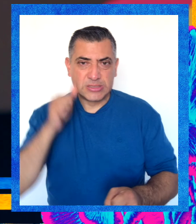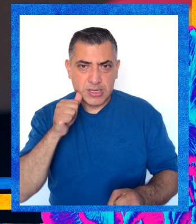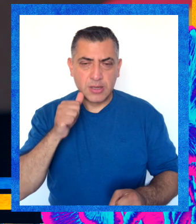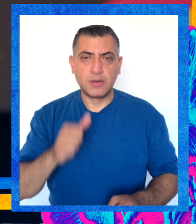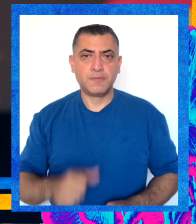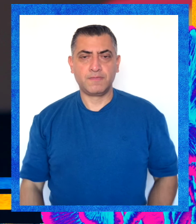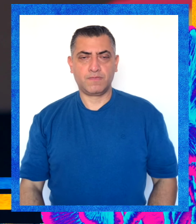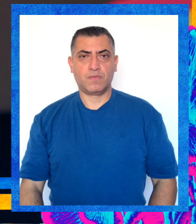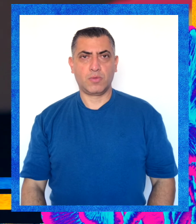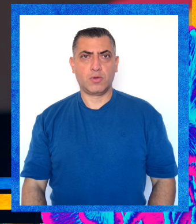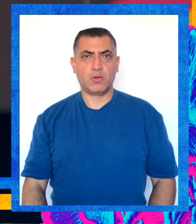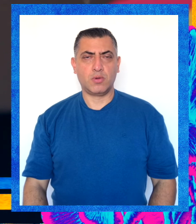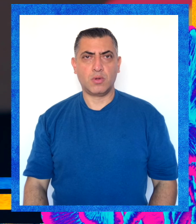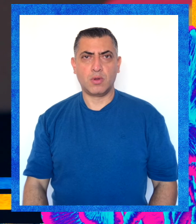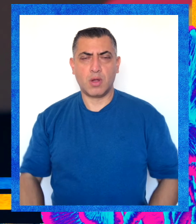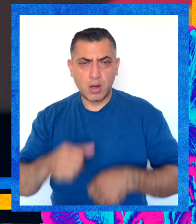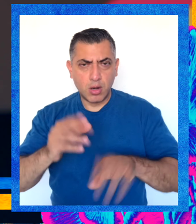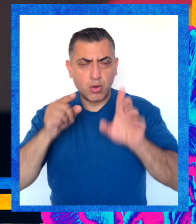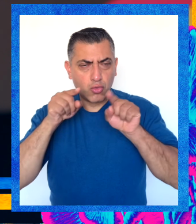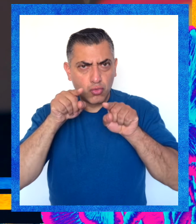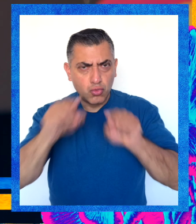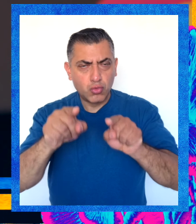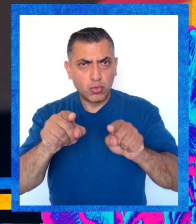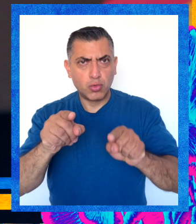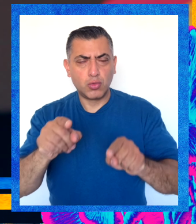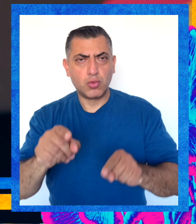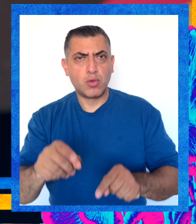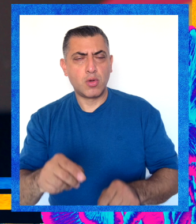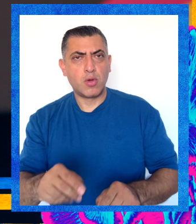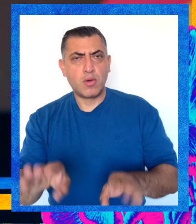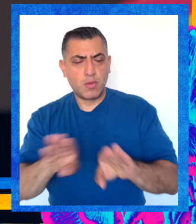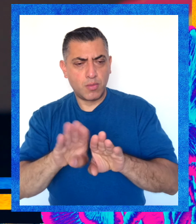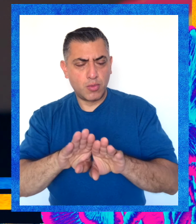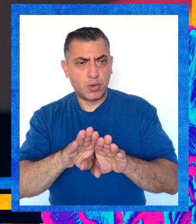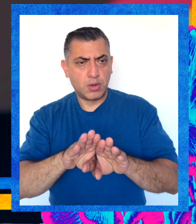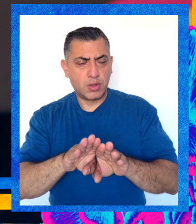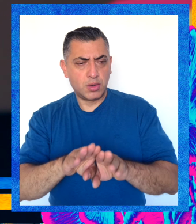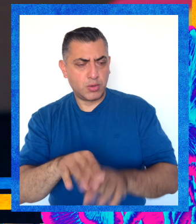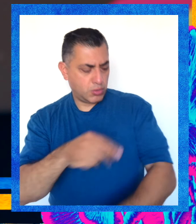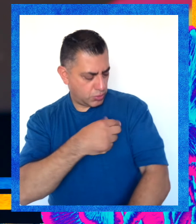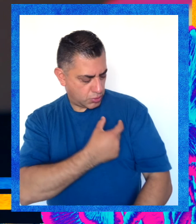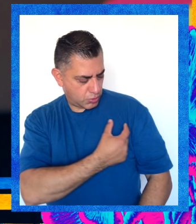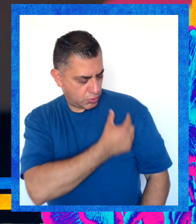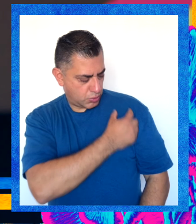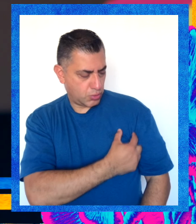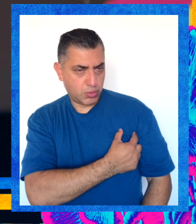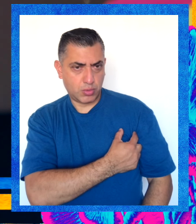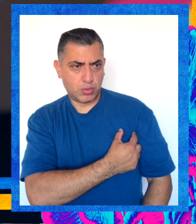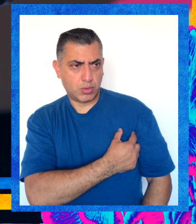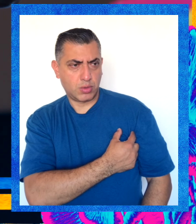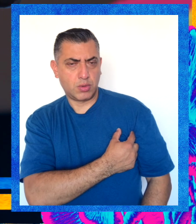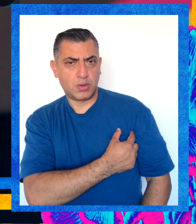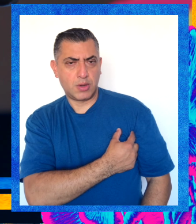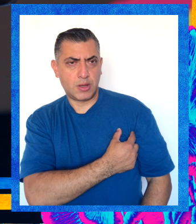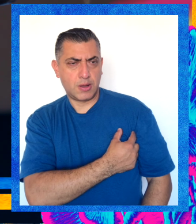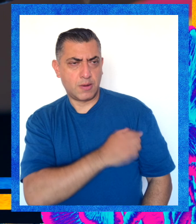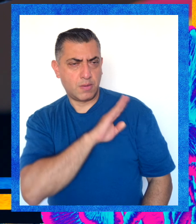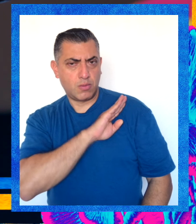si usaras un traje o una etiqueta con un precio que indicara tu valor diría jesús